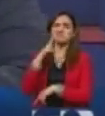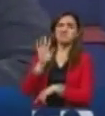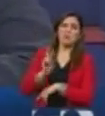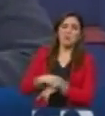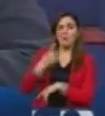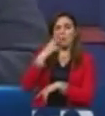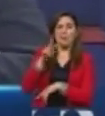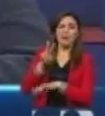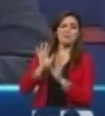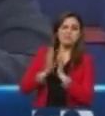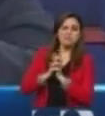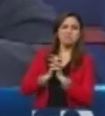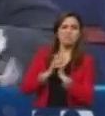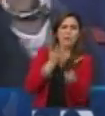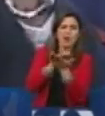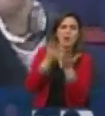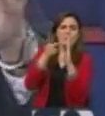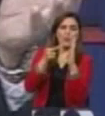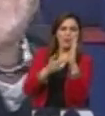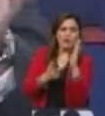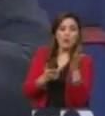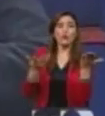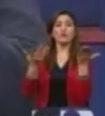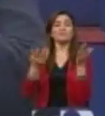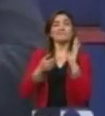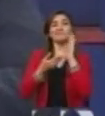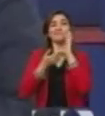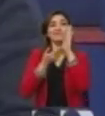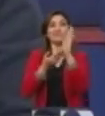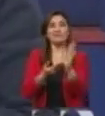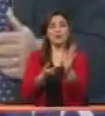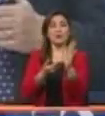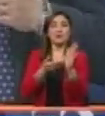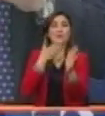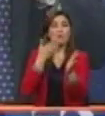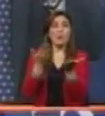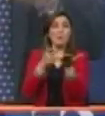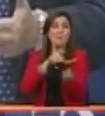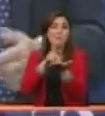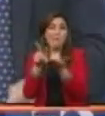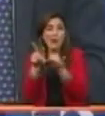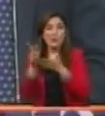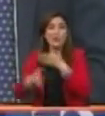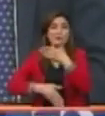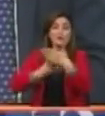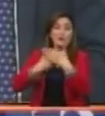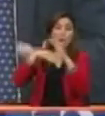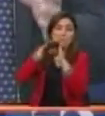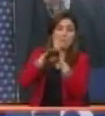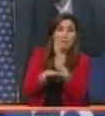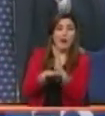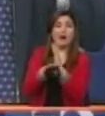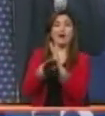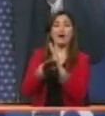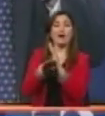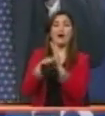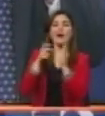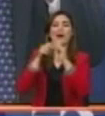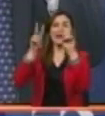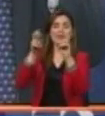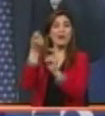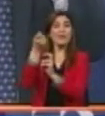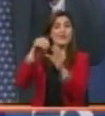salida de divisas, retirarla, así que el balance de pagos va mejorando, el anticipo mínimo ir bajando, ir